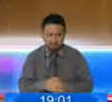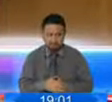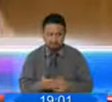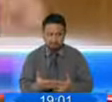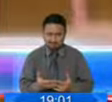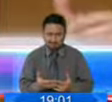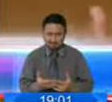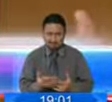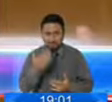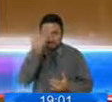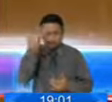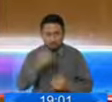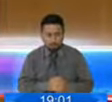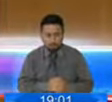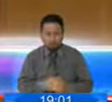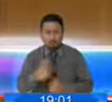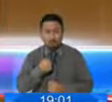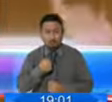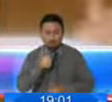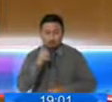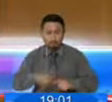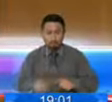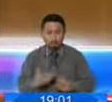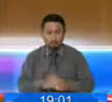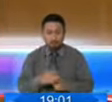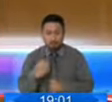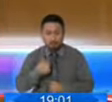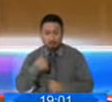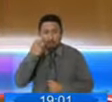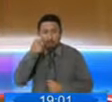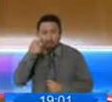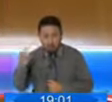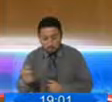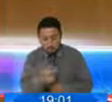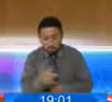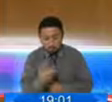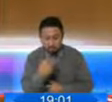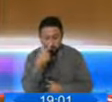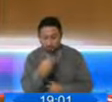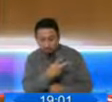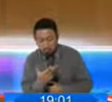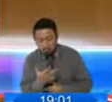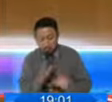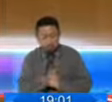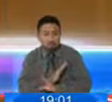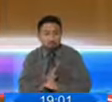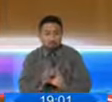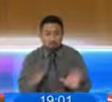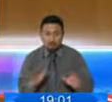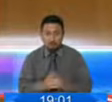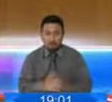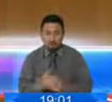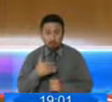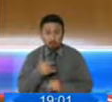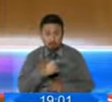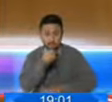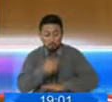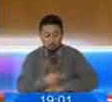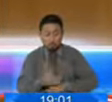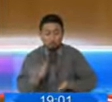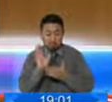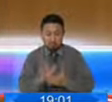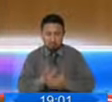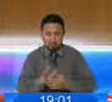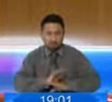falso testimonio porque somos veedores. Nosotros solo vimos lo que había. No establecimos nada